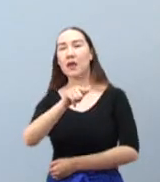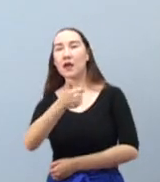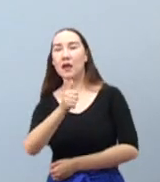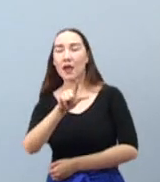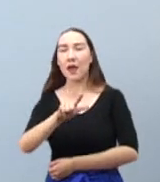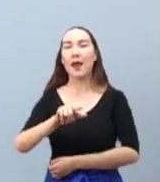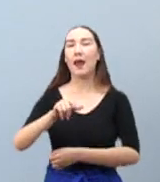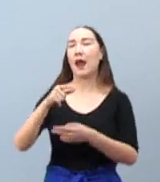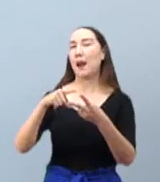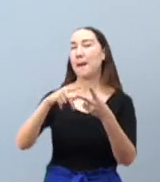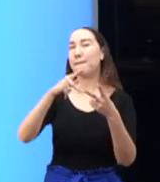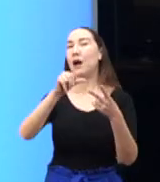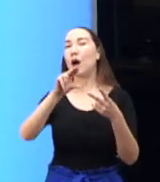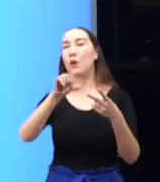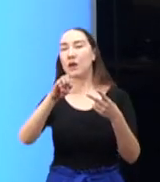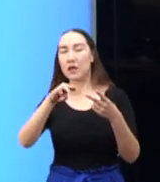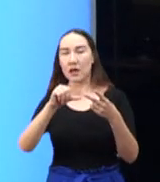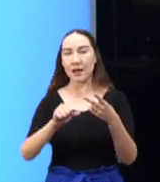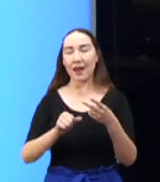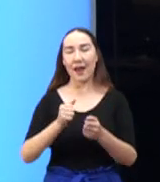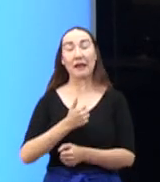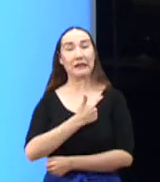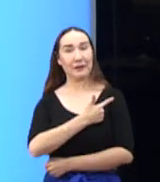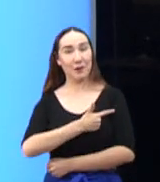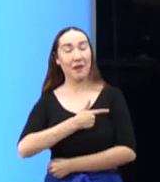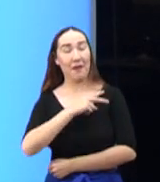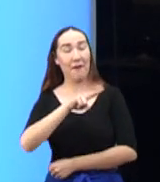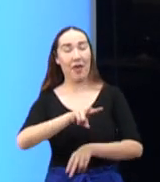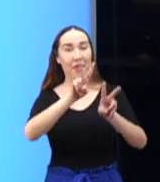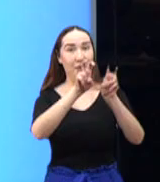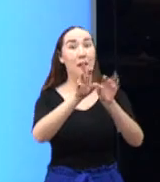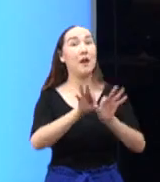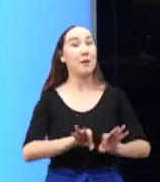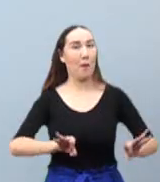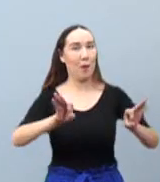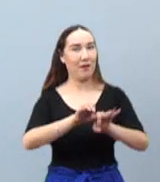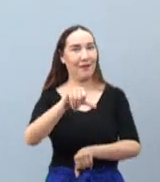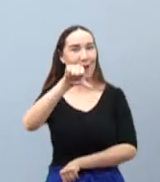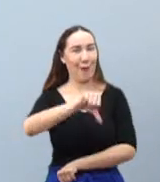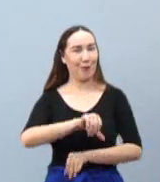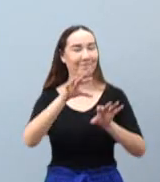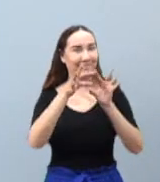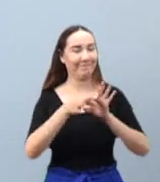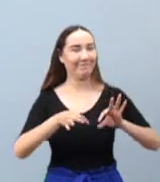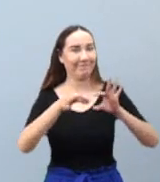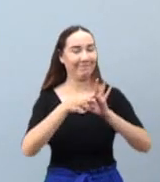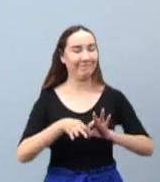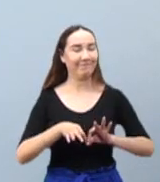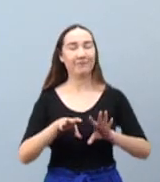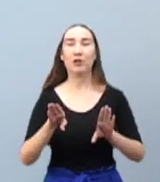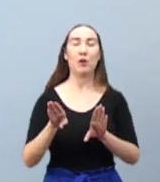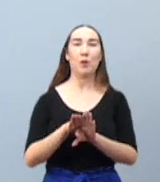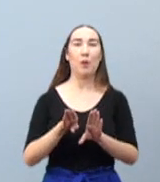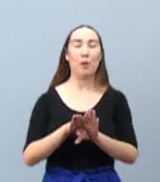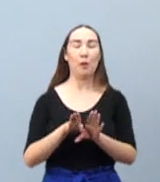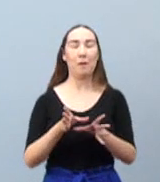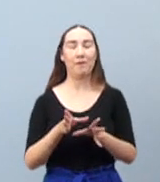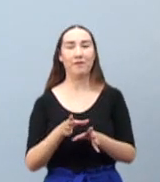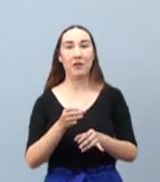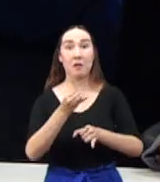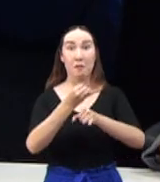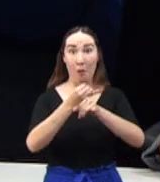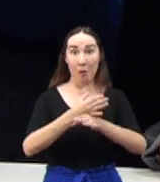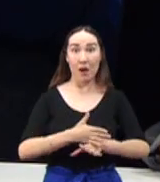Muy emocionado, prácticamente, con los temas que hoy vamos a abordar. Muy bien. Pues hay carnita, hay tela de dónde